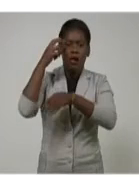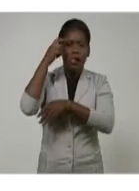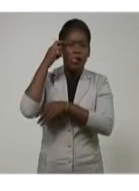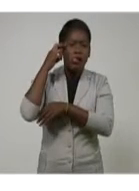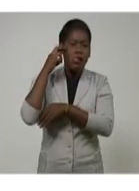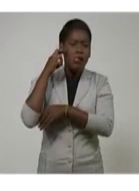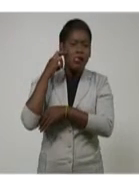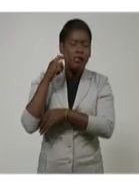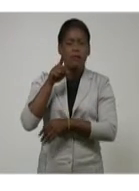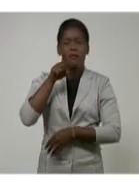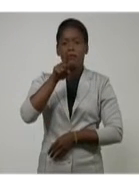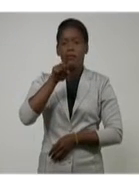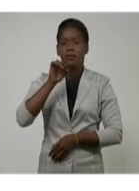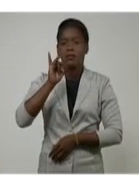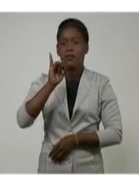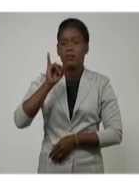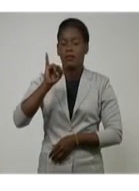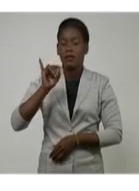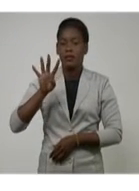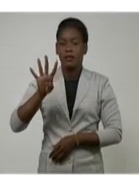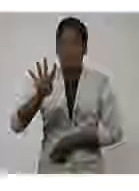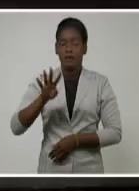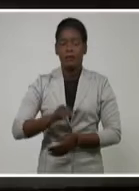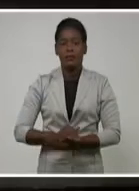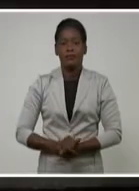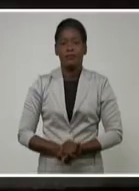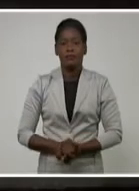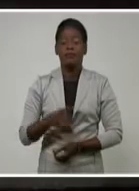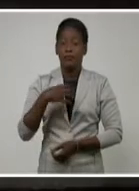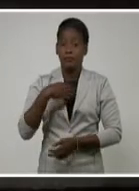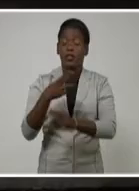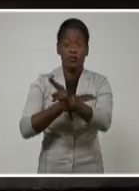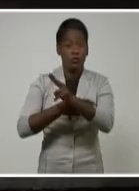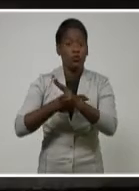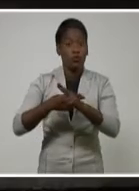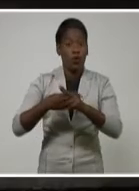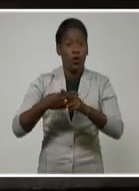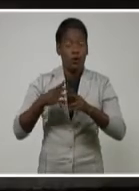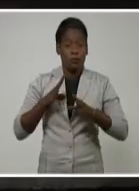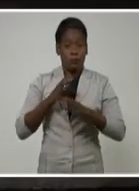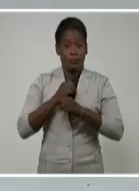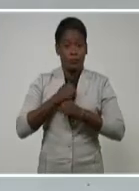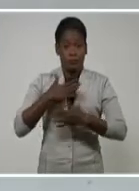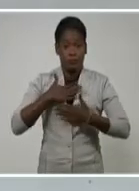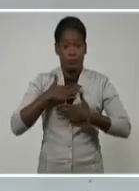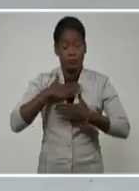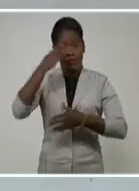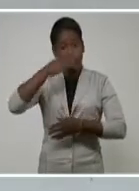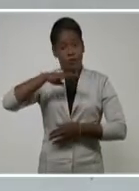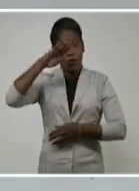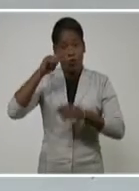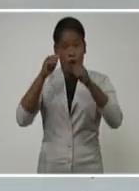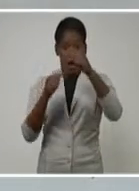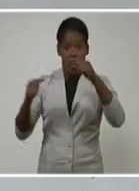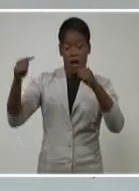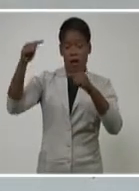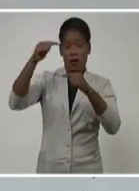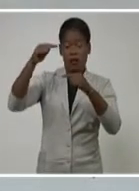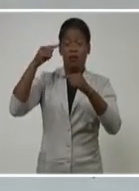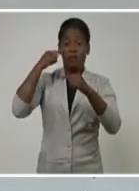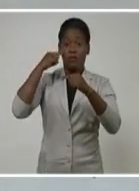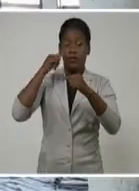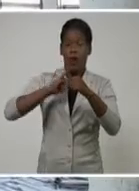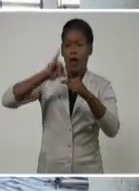en 1764. Ostenta gran valor patrimonial, en especial en la planta alta, y en sus más de dos siglos y medio